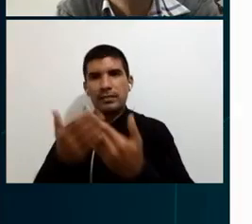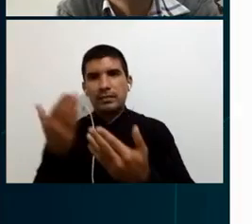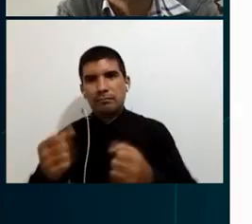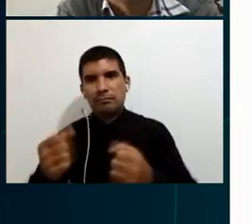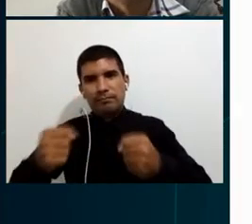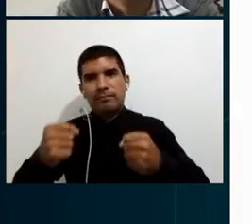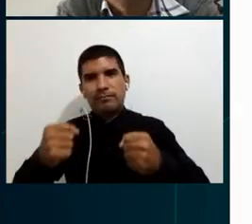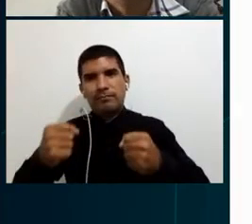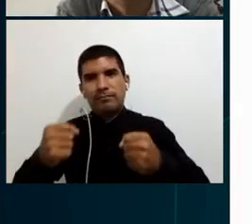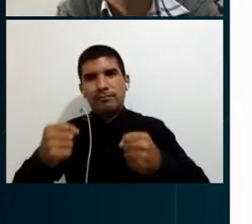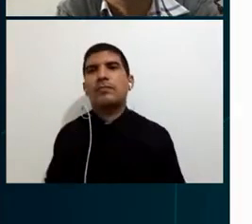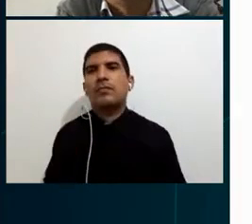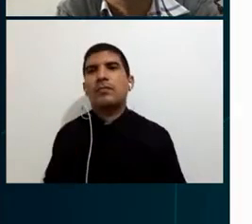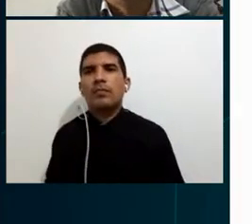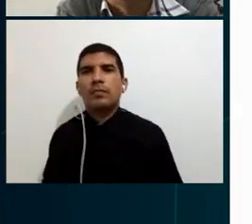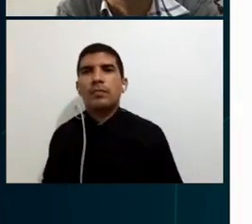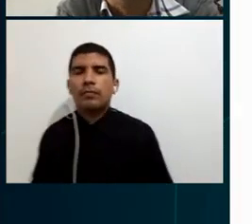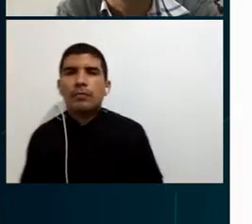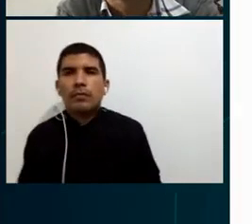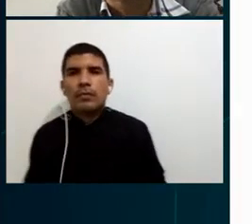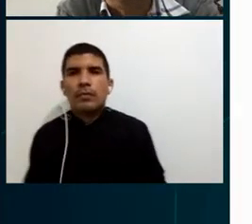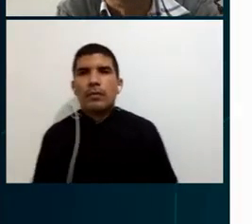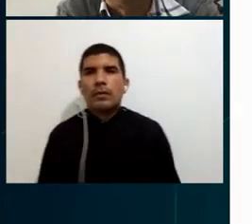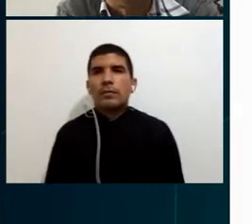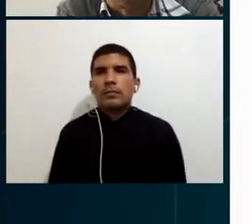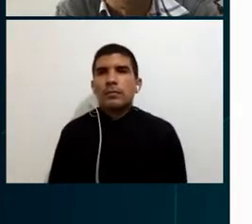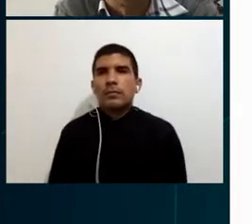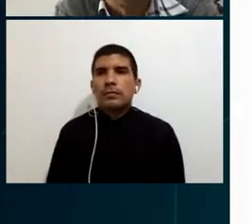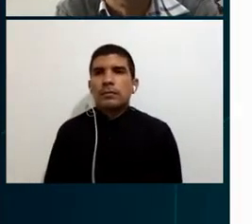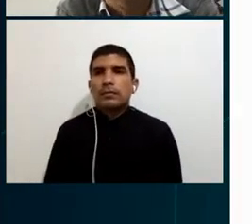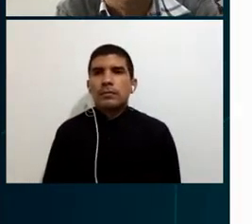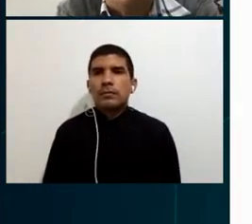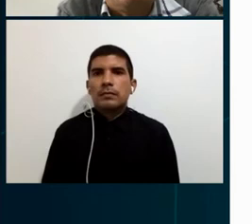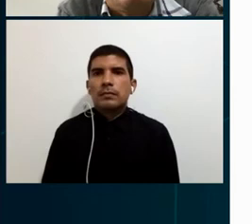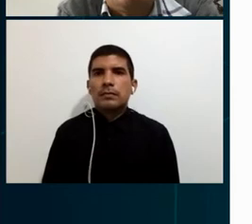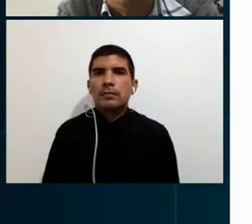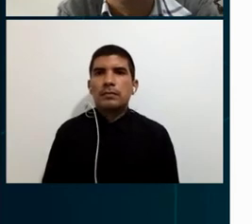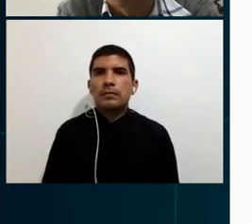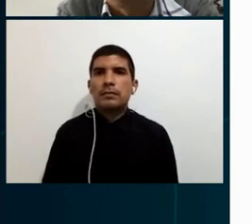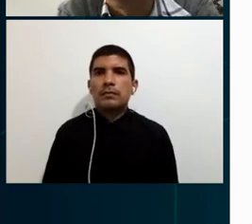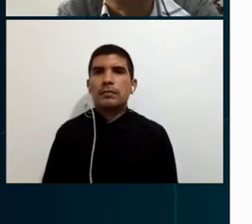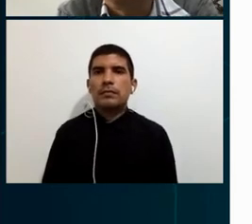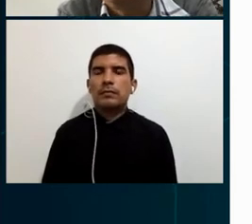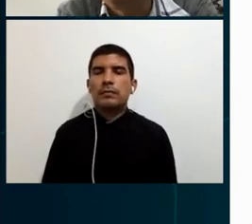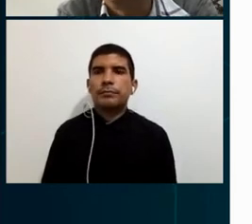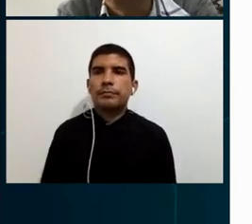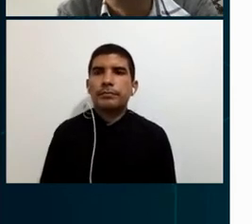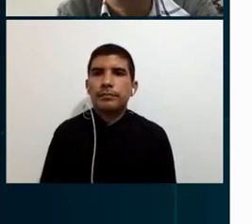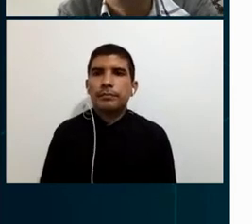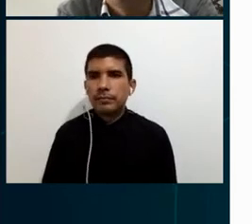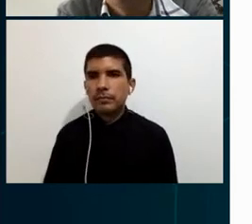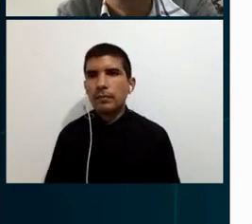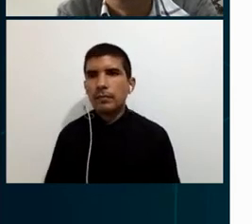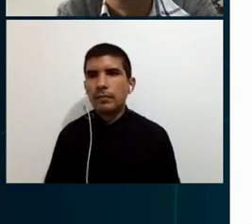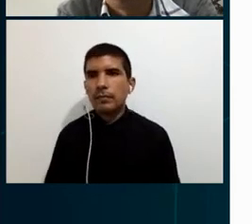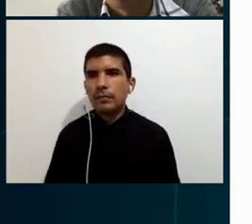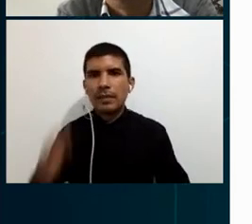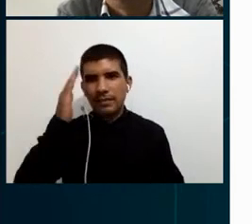Esa es muy importante. Las plataformas como las de Uber, las de